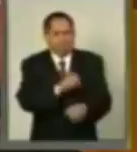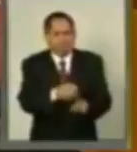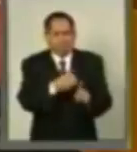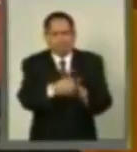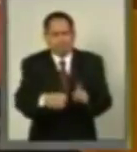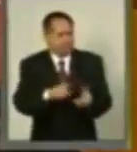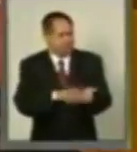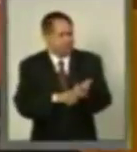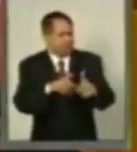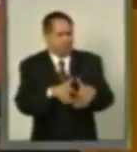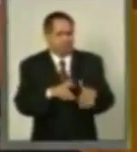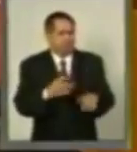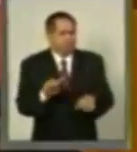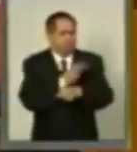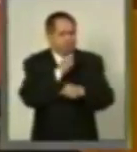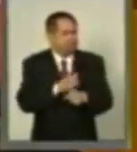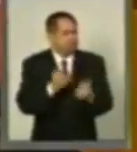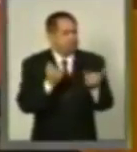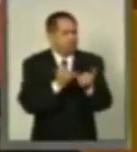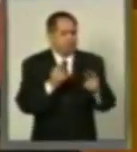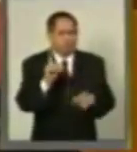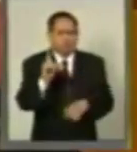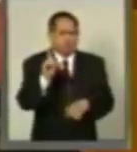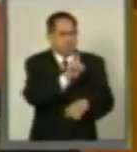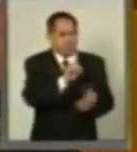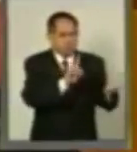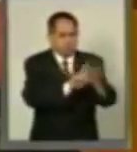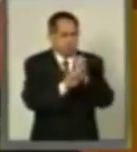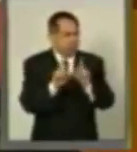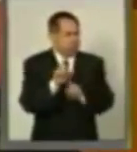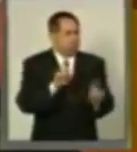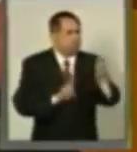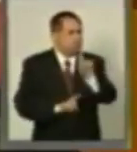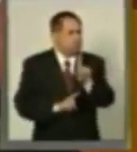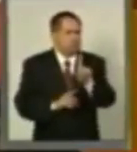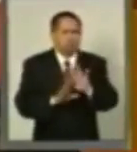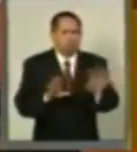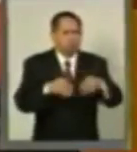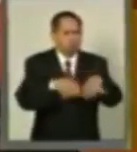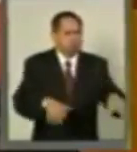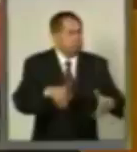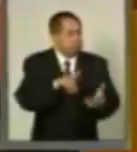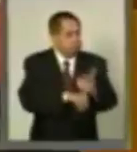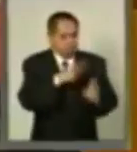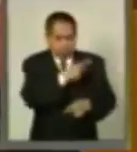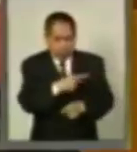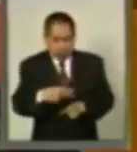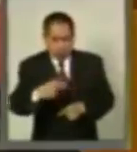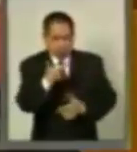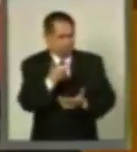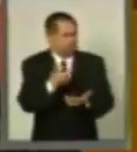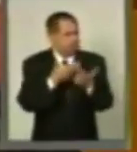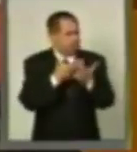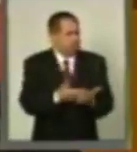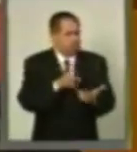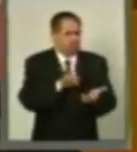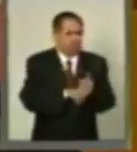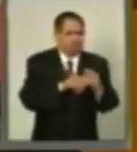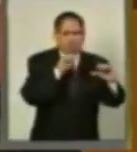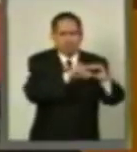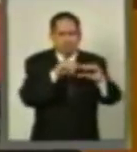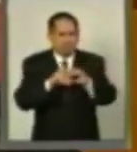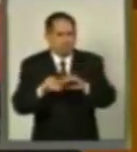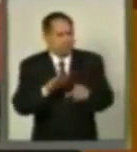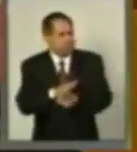organizativas siguen intactas y si sus estructuras financieras sobreviven en